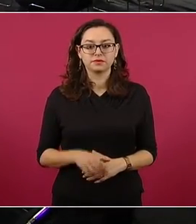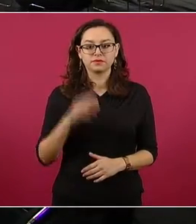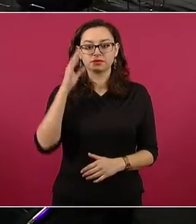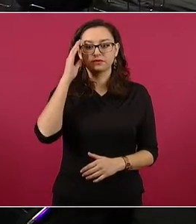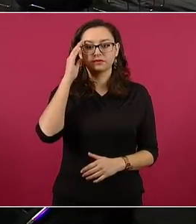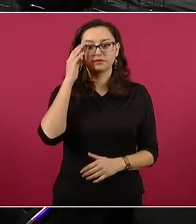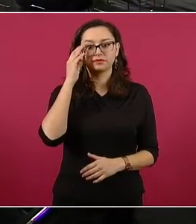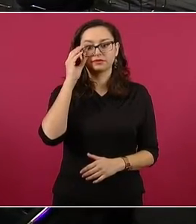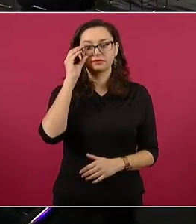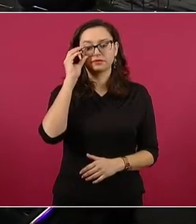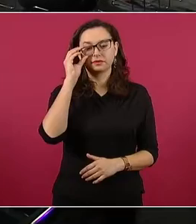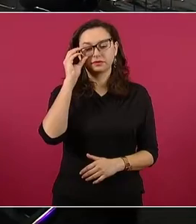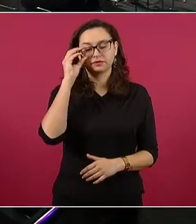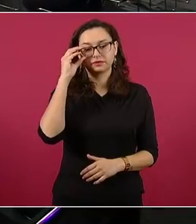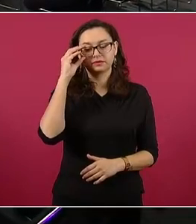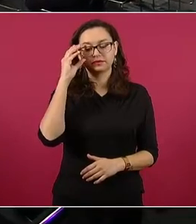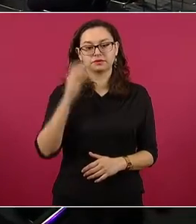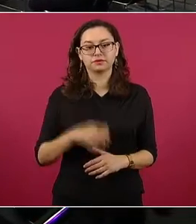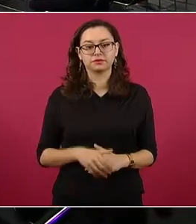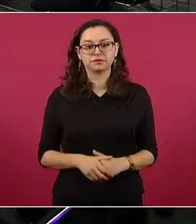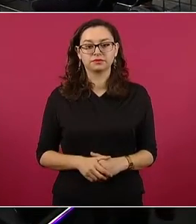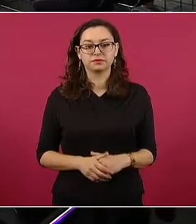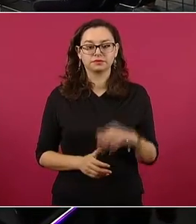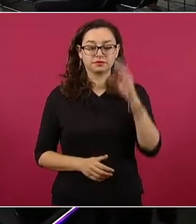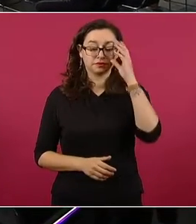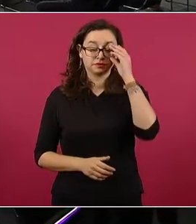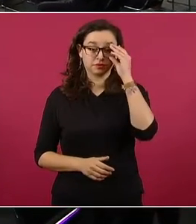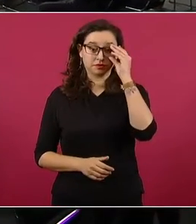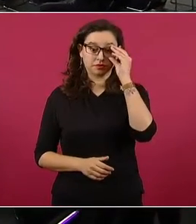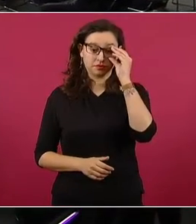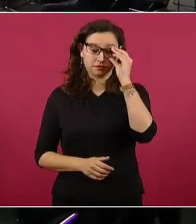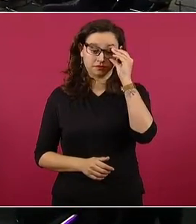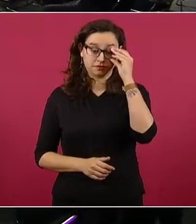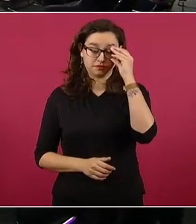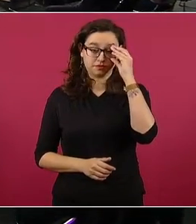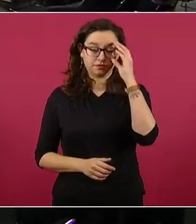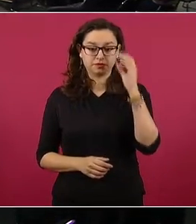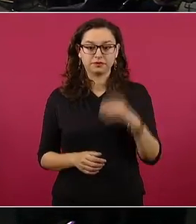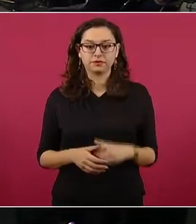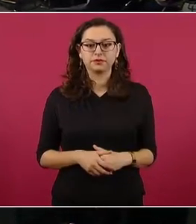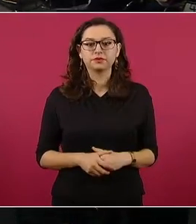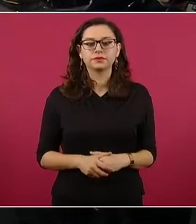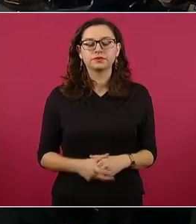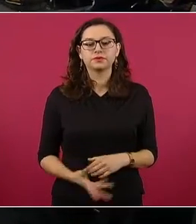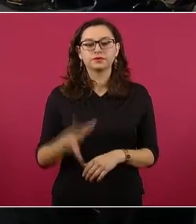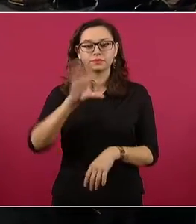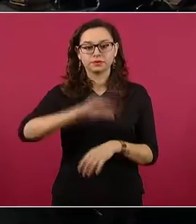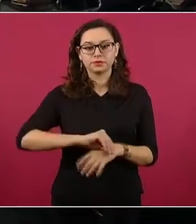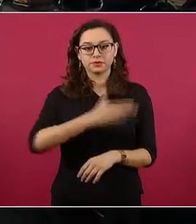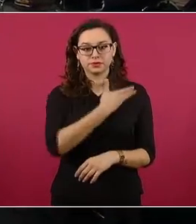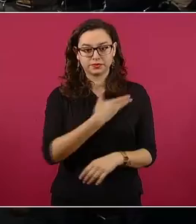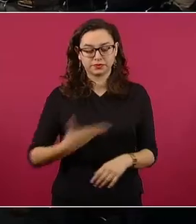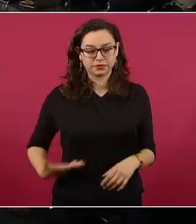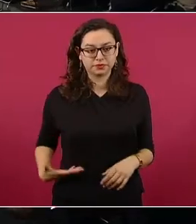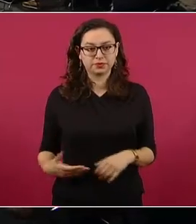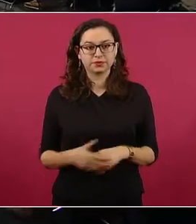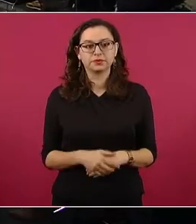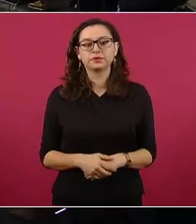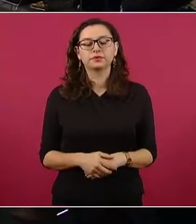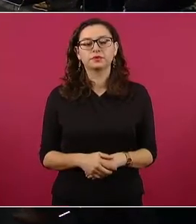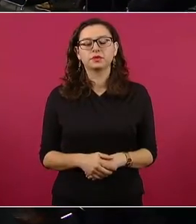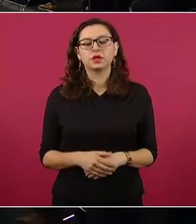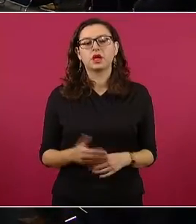Con su permiso, señor presidente. decir buenos días a todas y